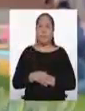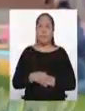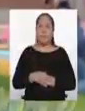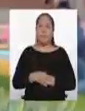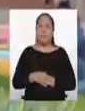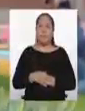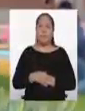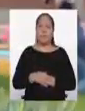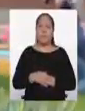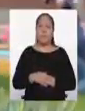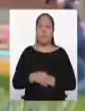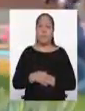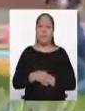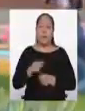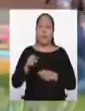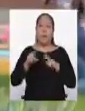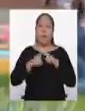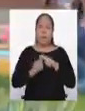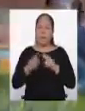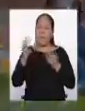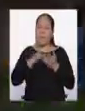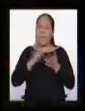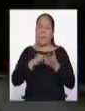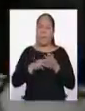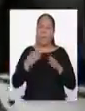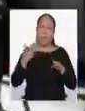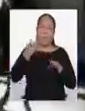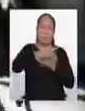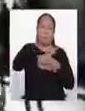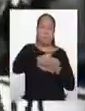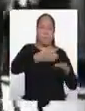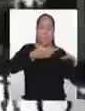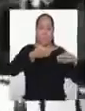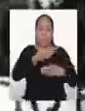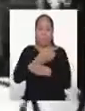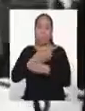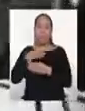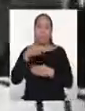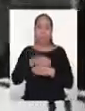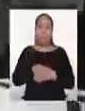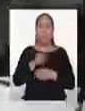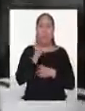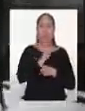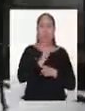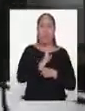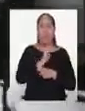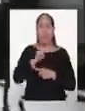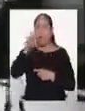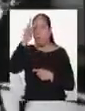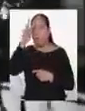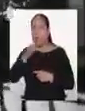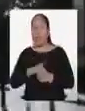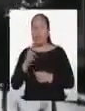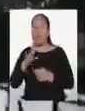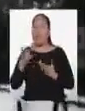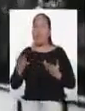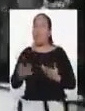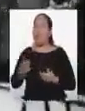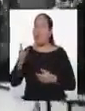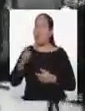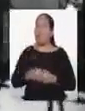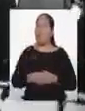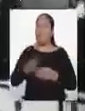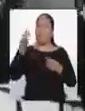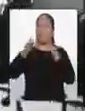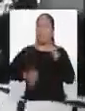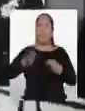menudean más los ataques entre peruanos y ecuatorianos sin que haya una especie de árbitro con energía, como podría